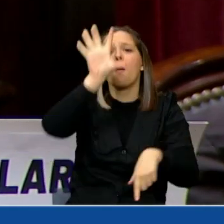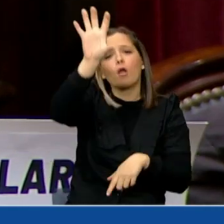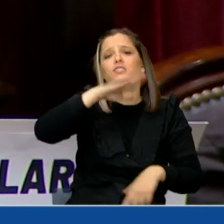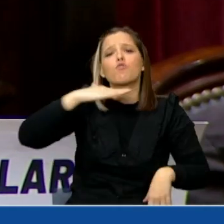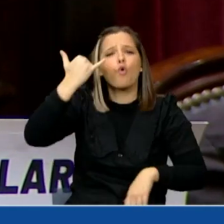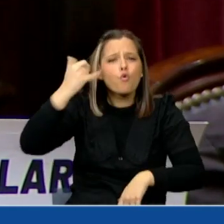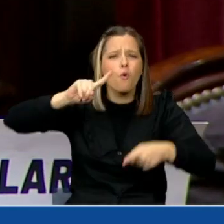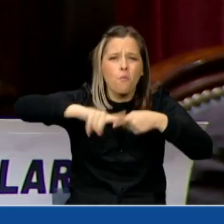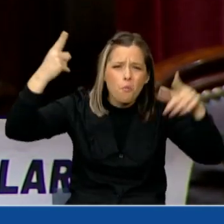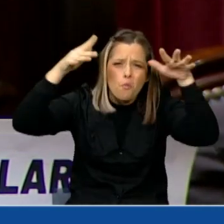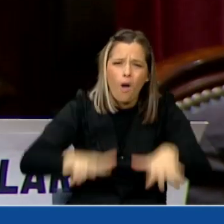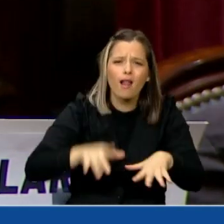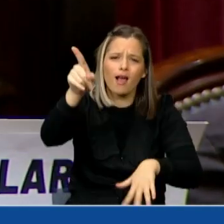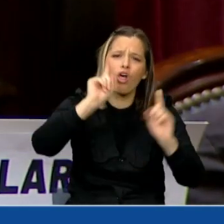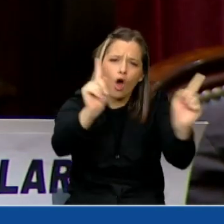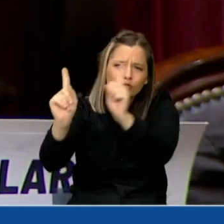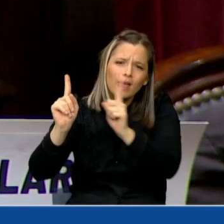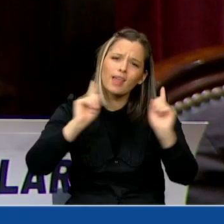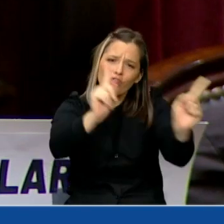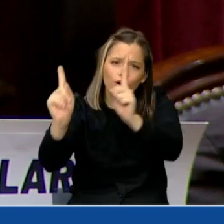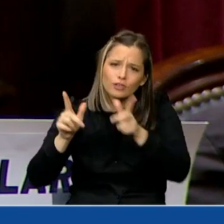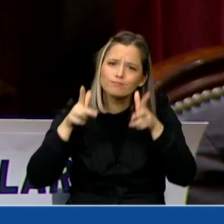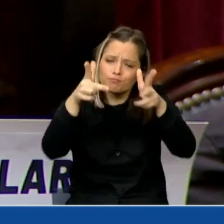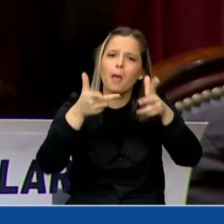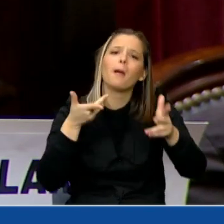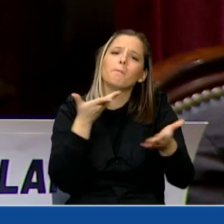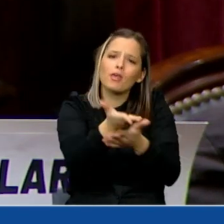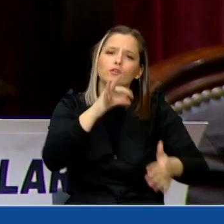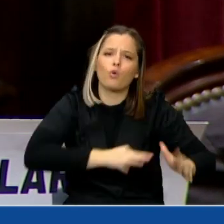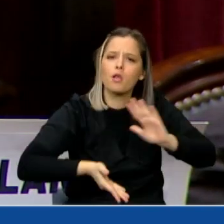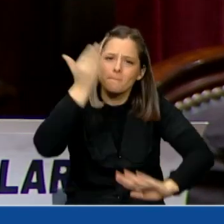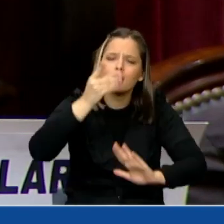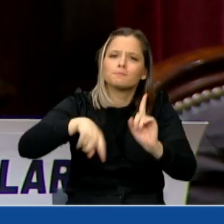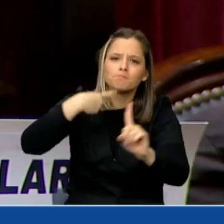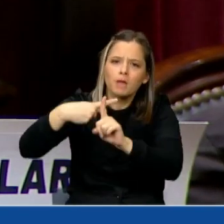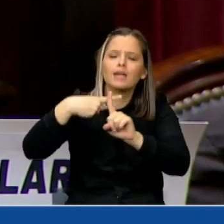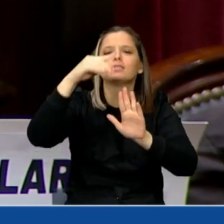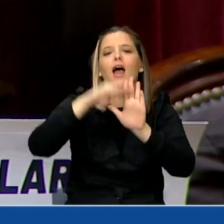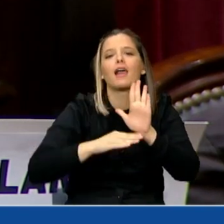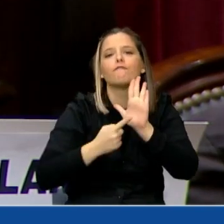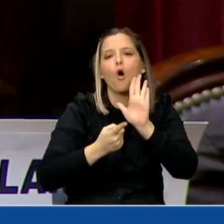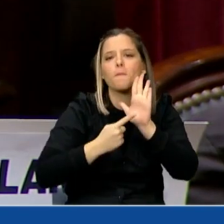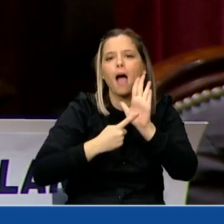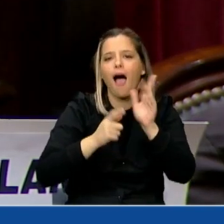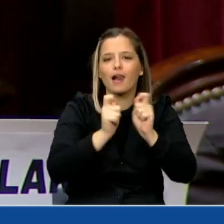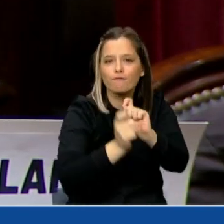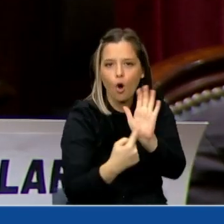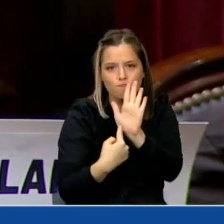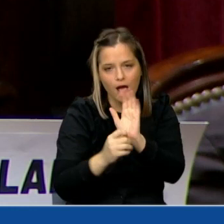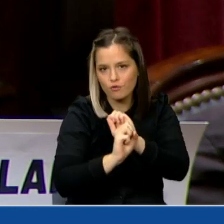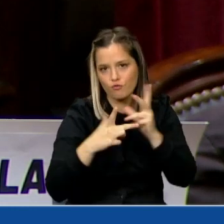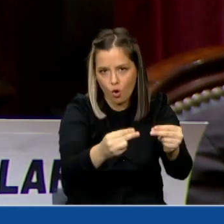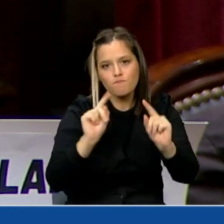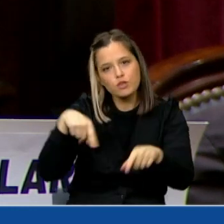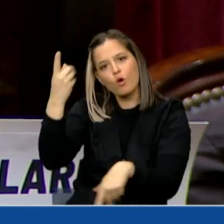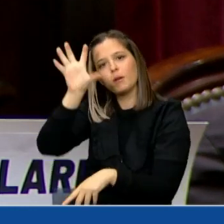Jujuy, donde los docentes plantean, además del reclamo salarial, su oposición a la reforma reaccionaria de Morales. Lo vimos hace semanas en